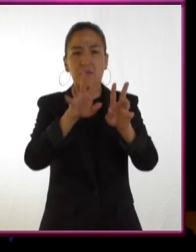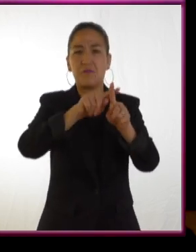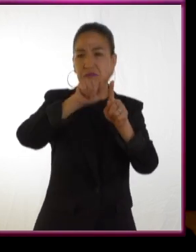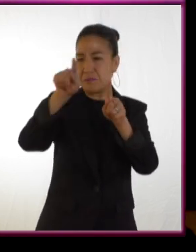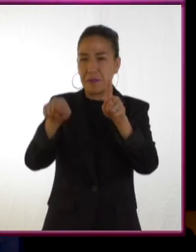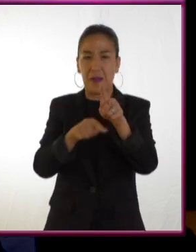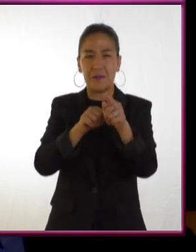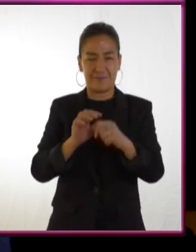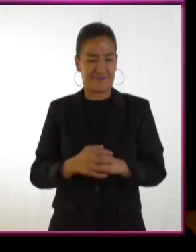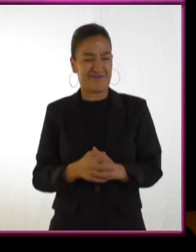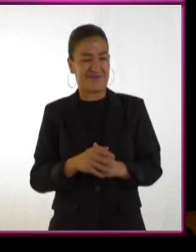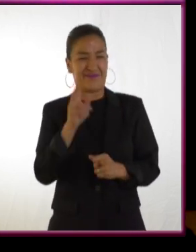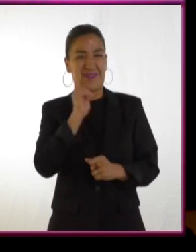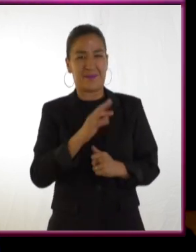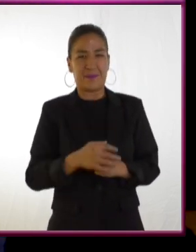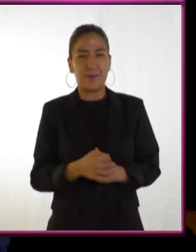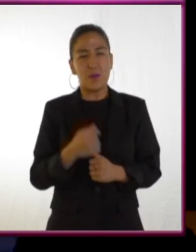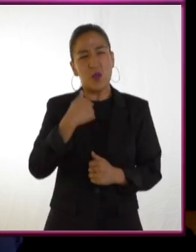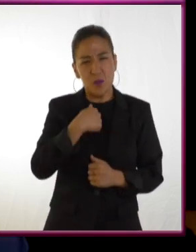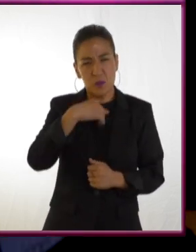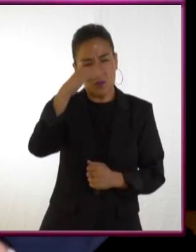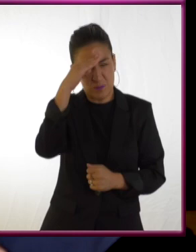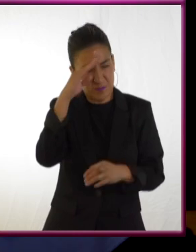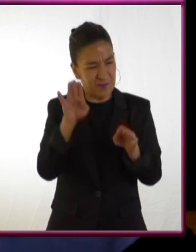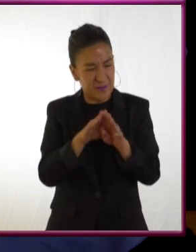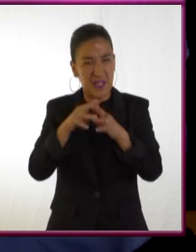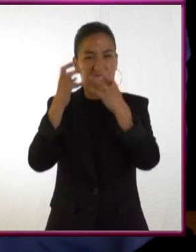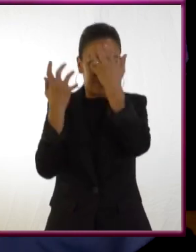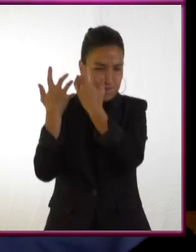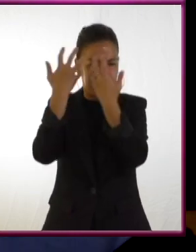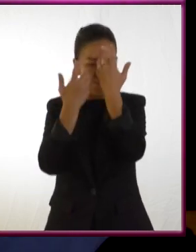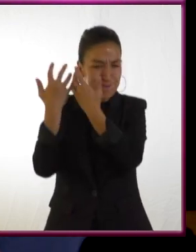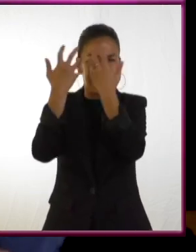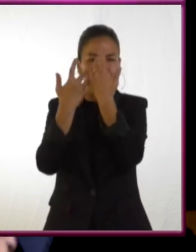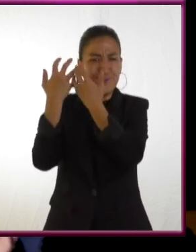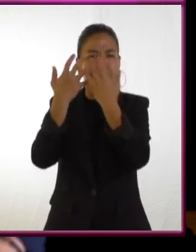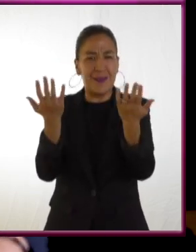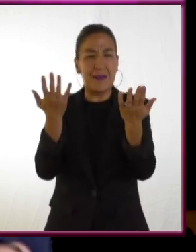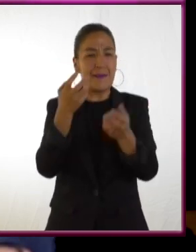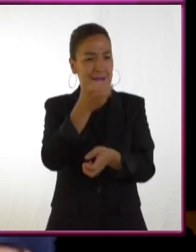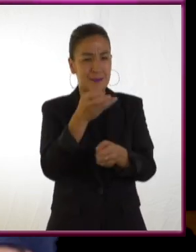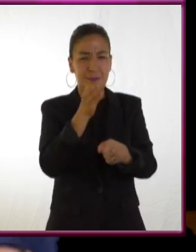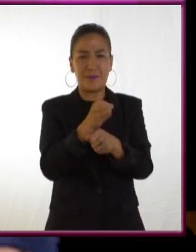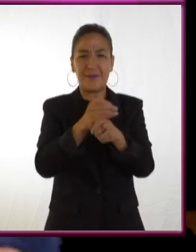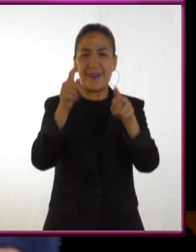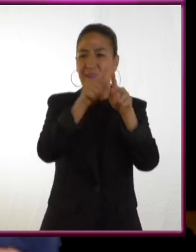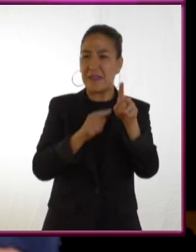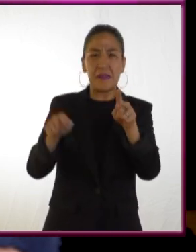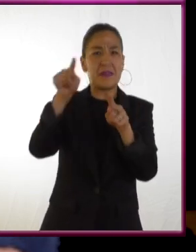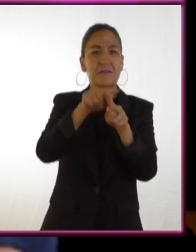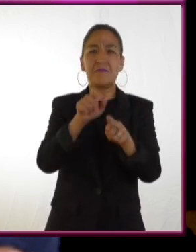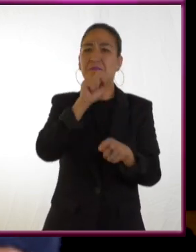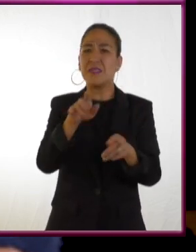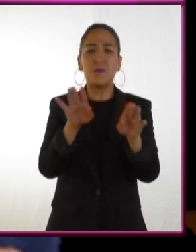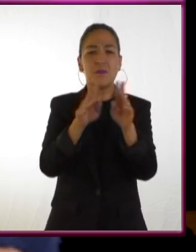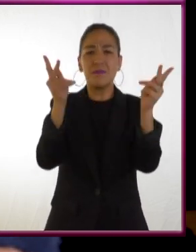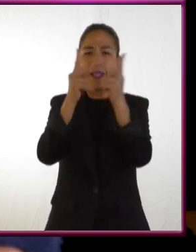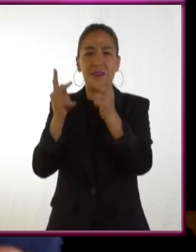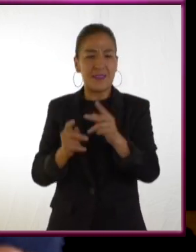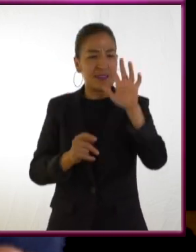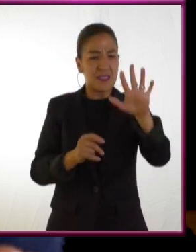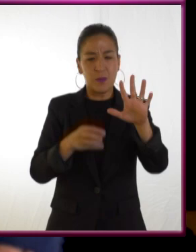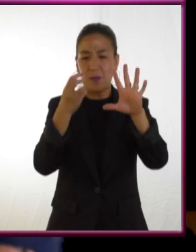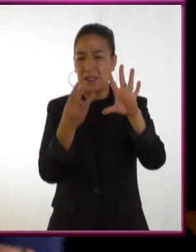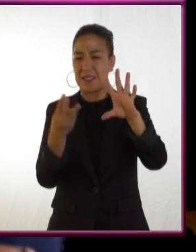O sea, Dimara, a ver, llegó rato quemándome el cerebro gratis. En este grafo todos los vértices son impares.